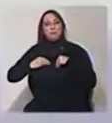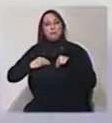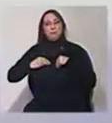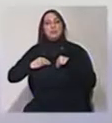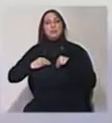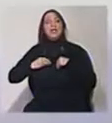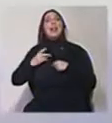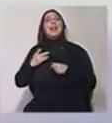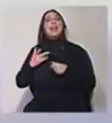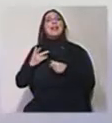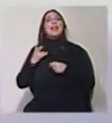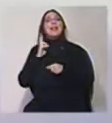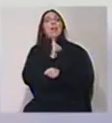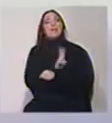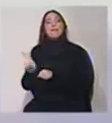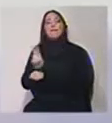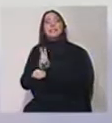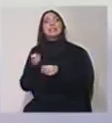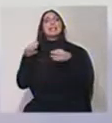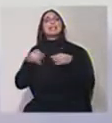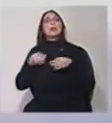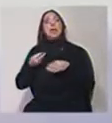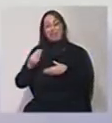la defensa de la seguridad interior.